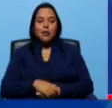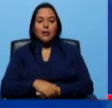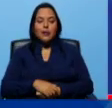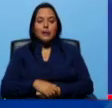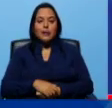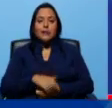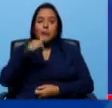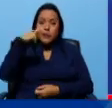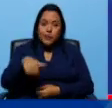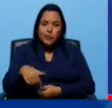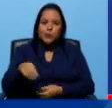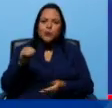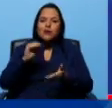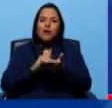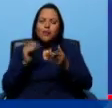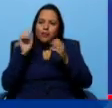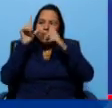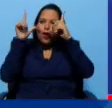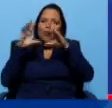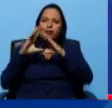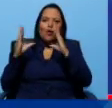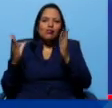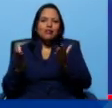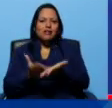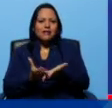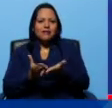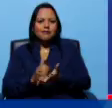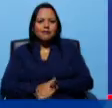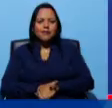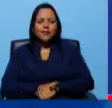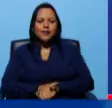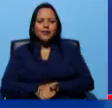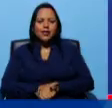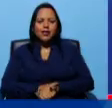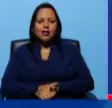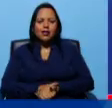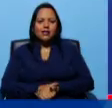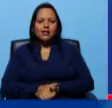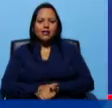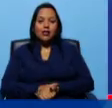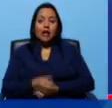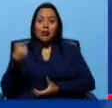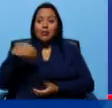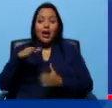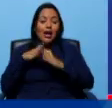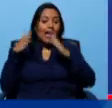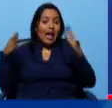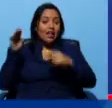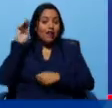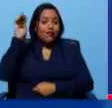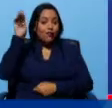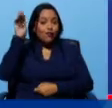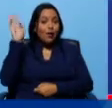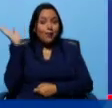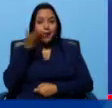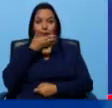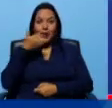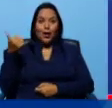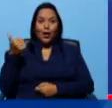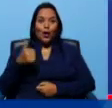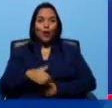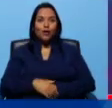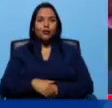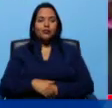Hoy vuelve a asombrar al mundo. Y lo que viene es más grande, es mejor,